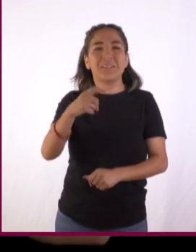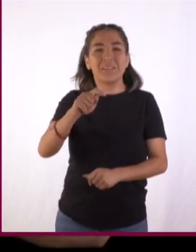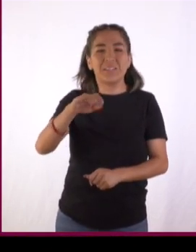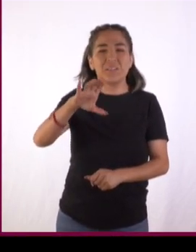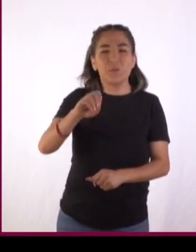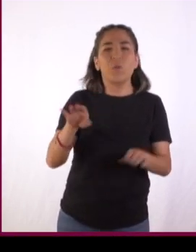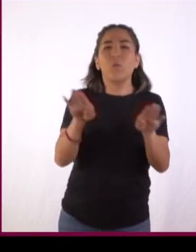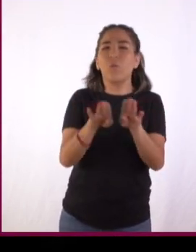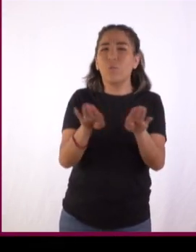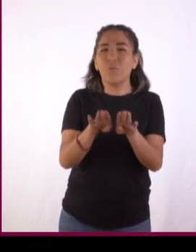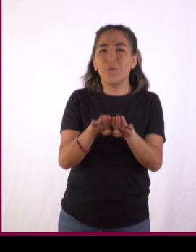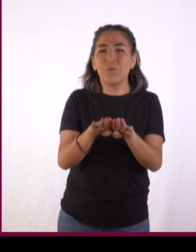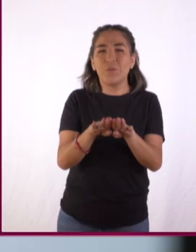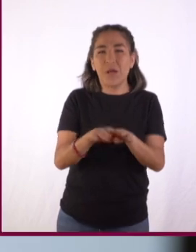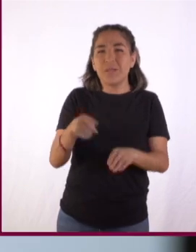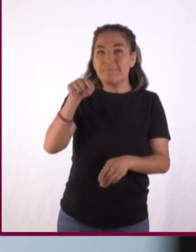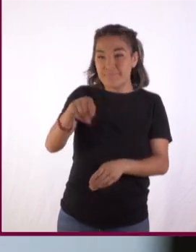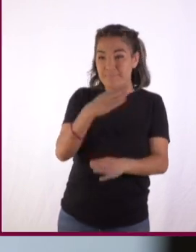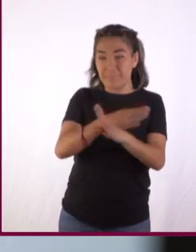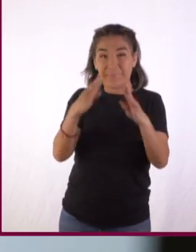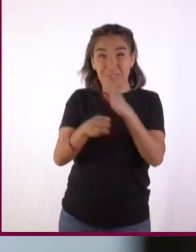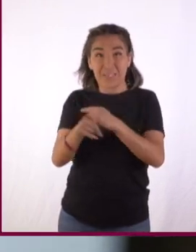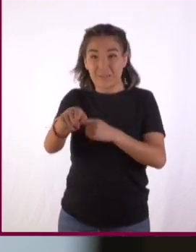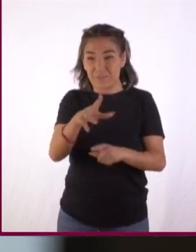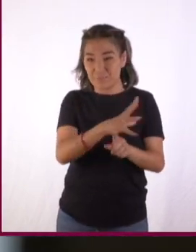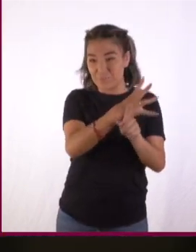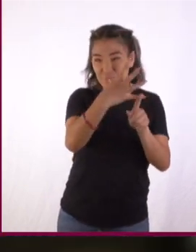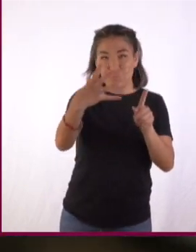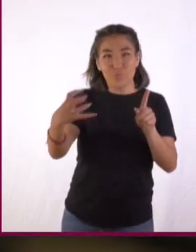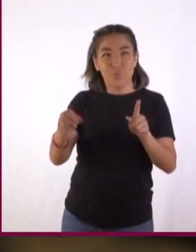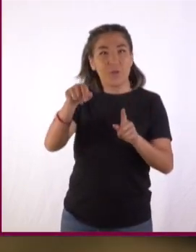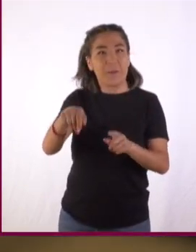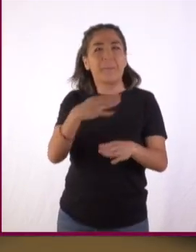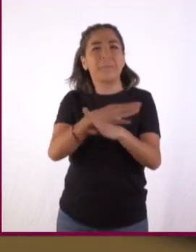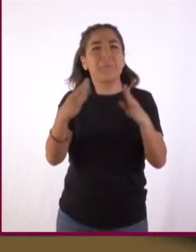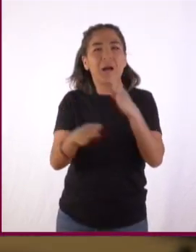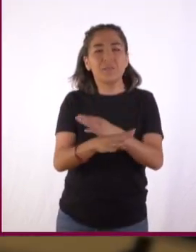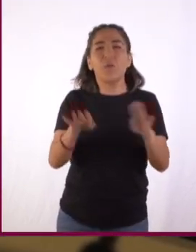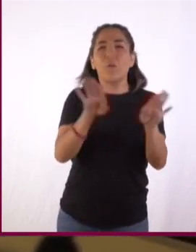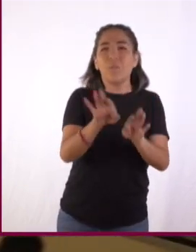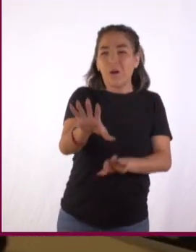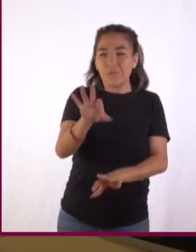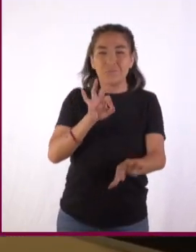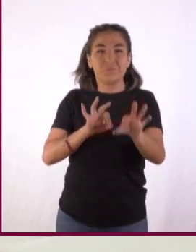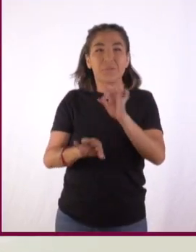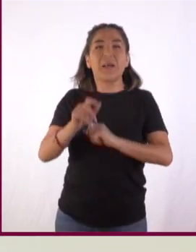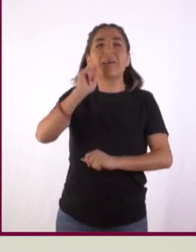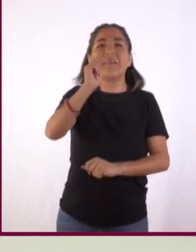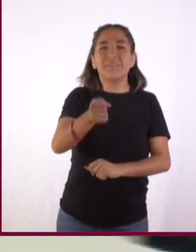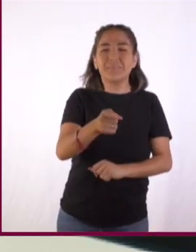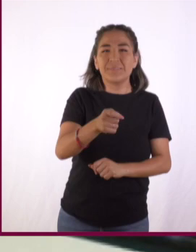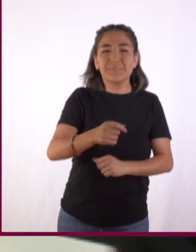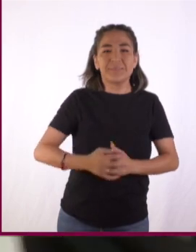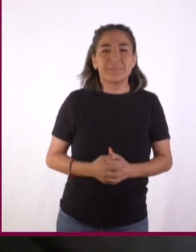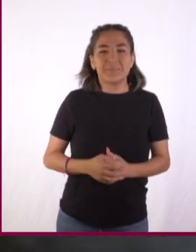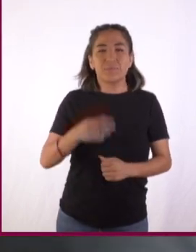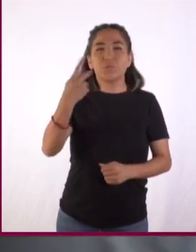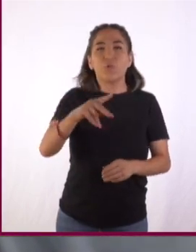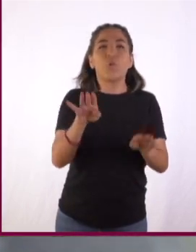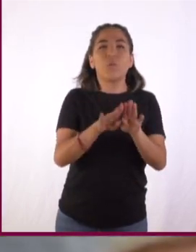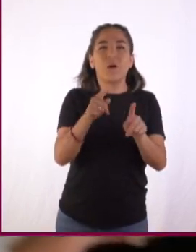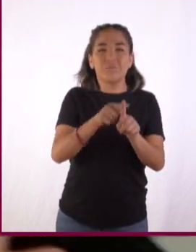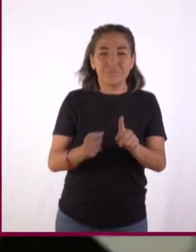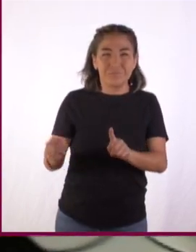magnéticos, empleando esos materiales ferromagnéticos que son elegidos con base